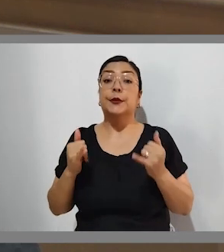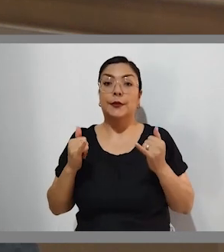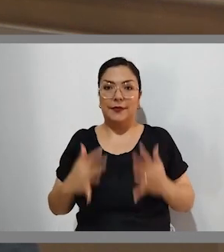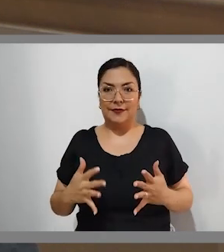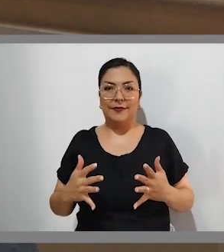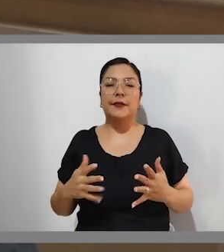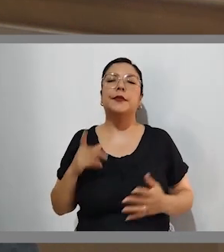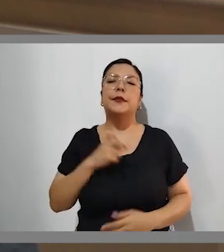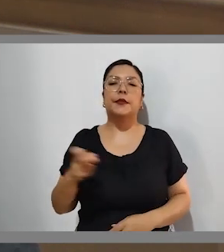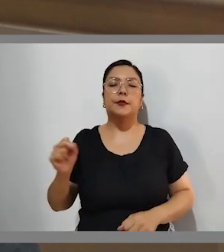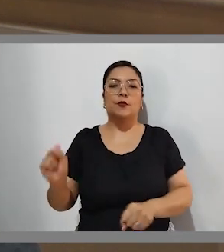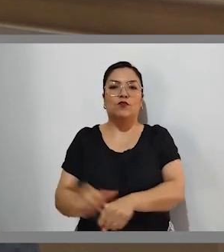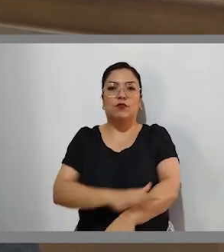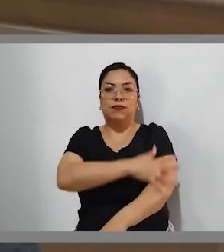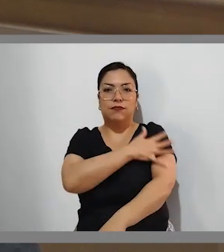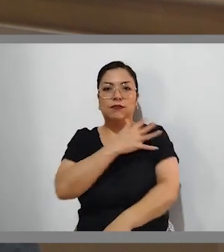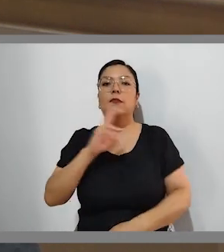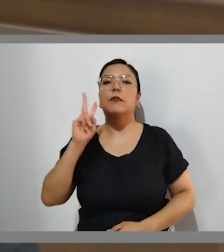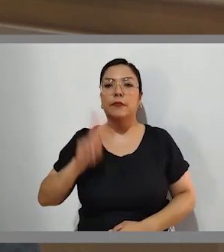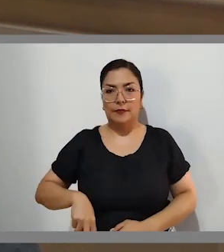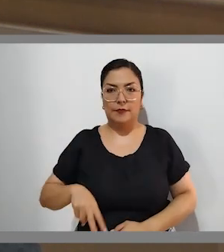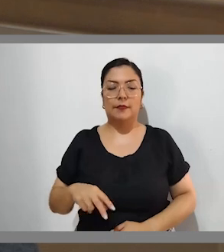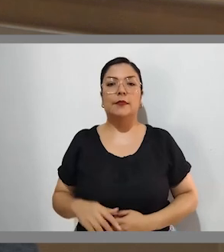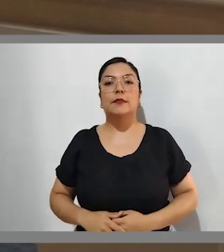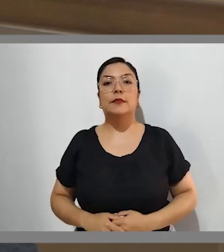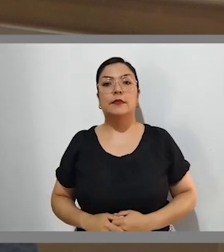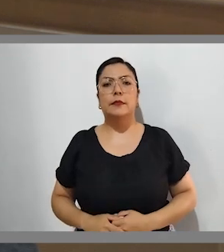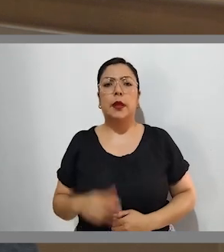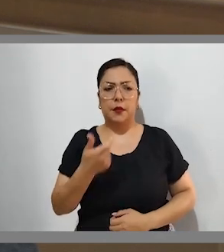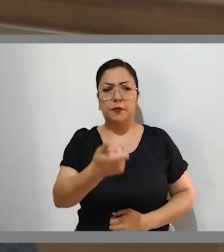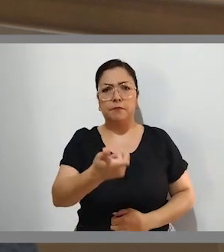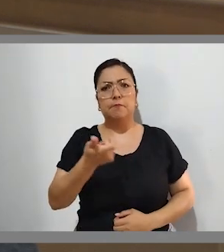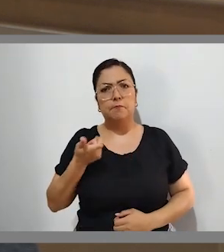se lo recomiendo bastante. Es una labor que además de que es